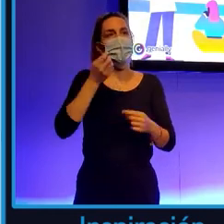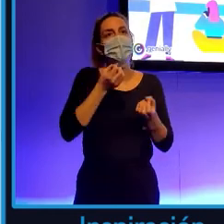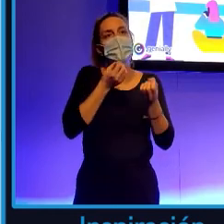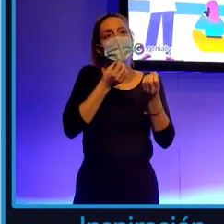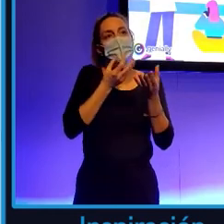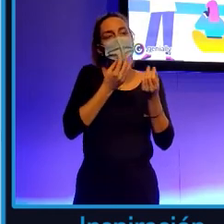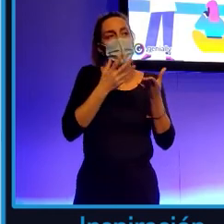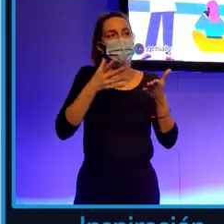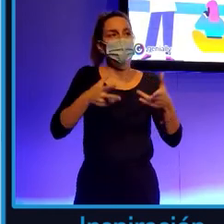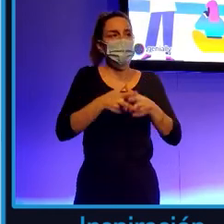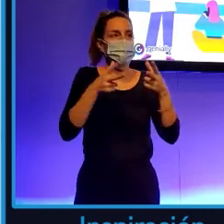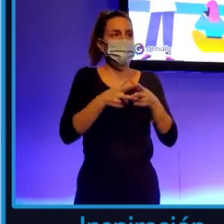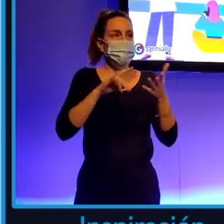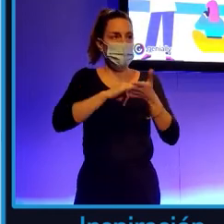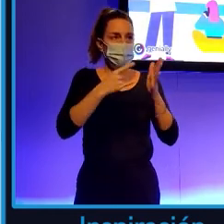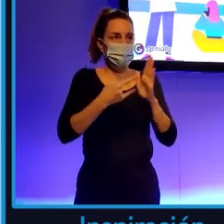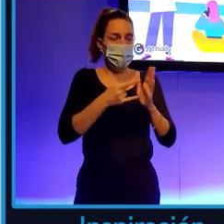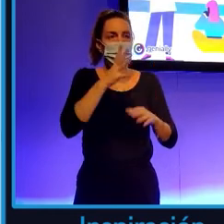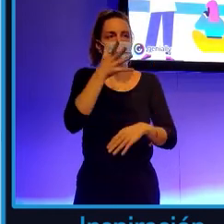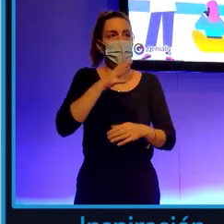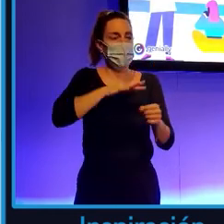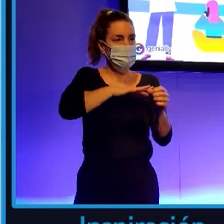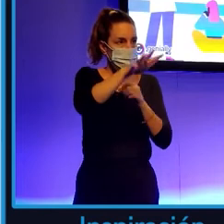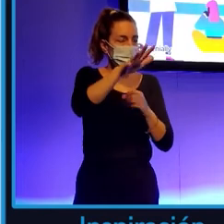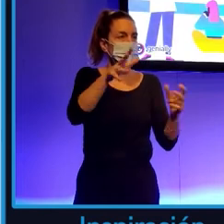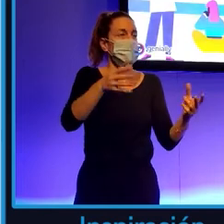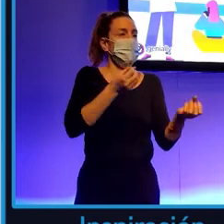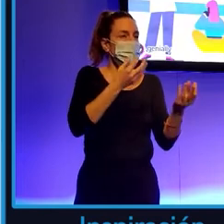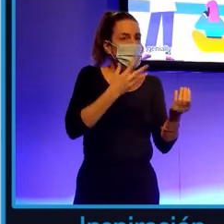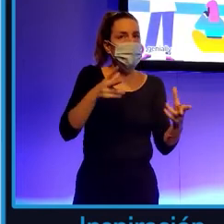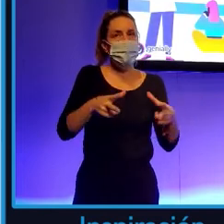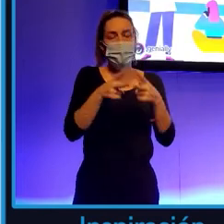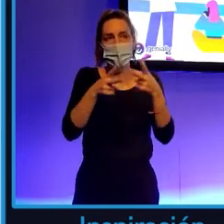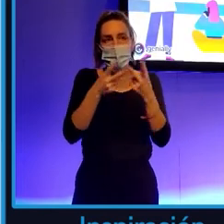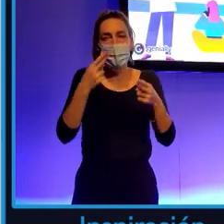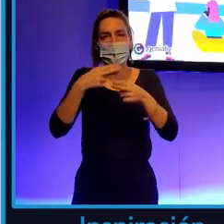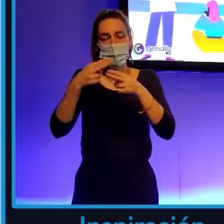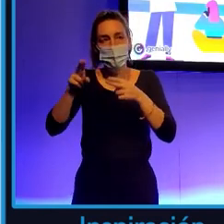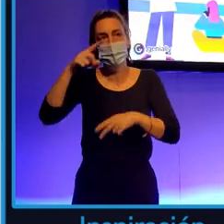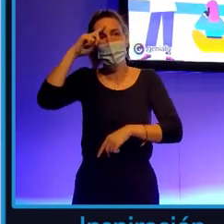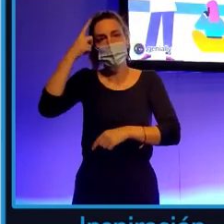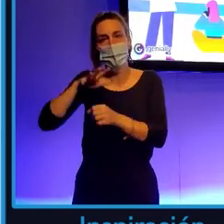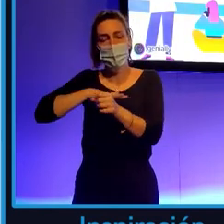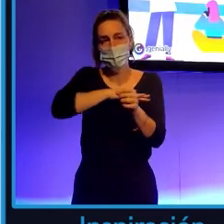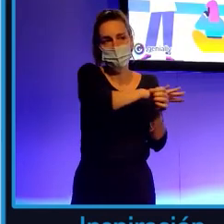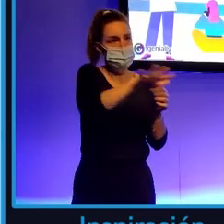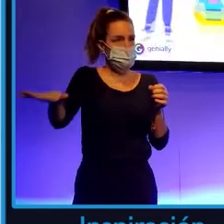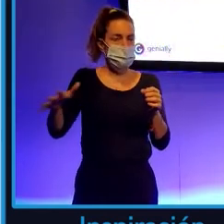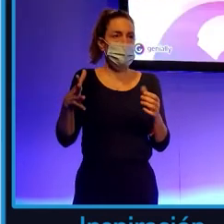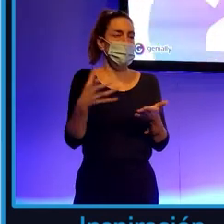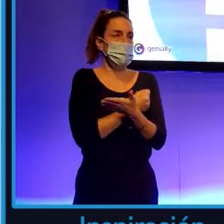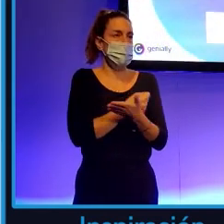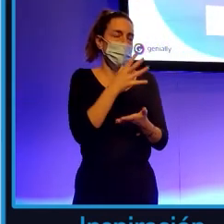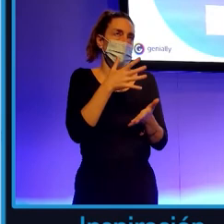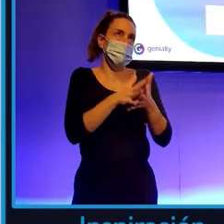porque afecta afecta a la información a la sociedad la tecnología la política la cultura afecta a todo pero no me